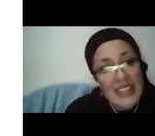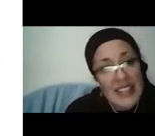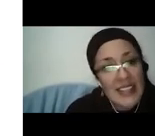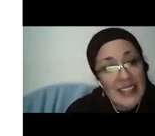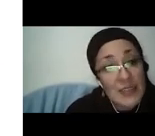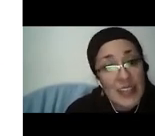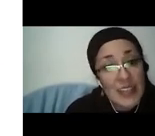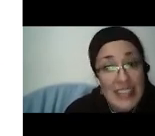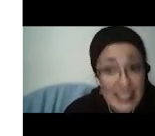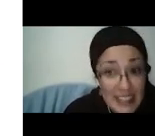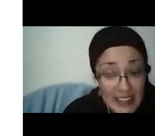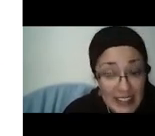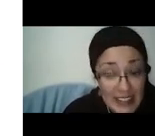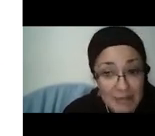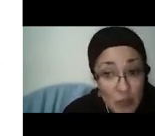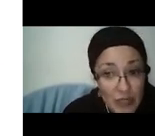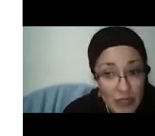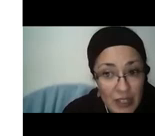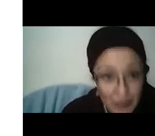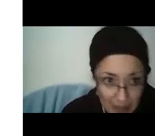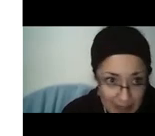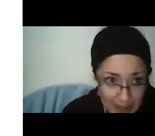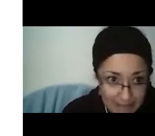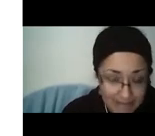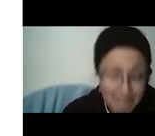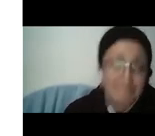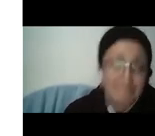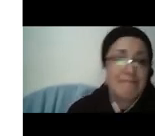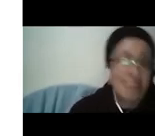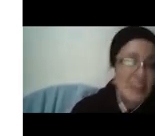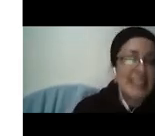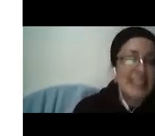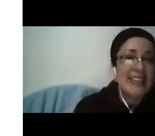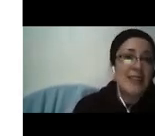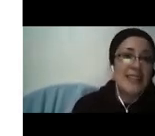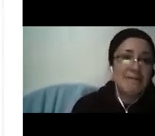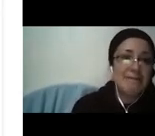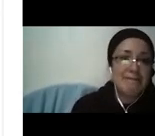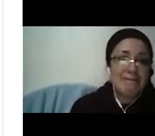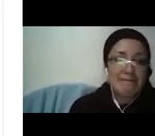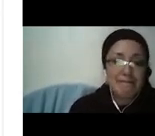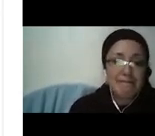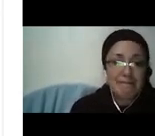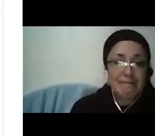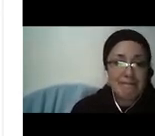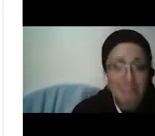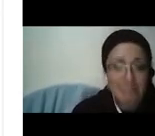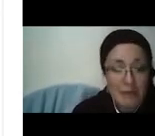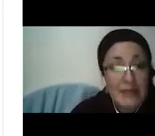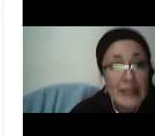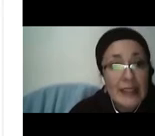de incentivo que ya existen, como ustedes lo pueden ver. Siguiente lámina.